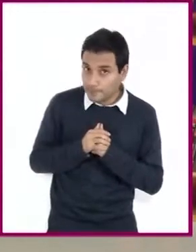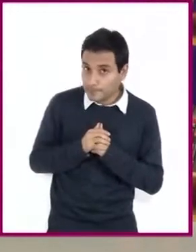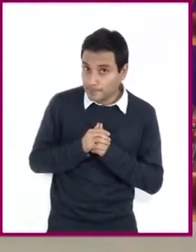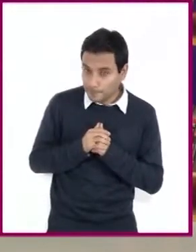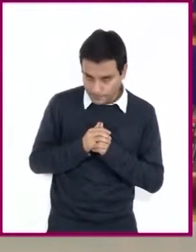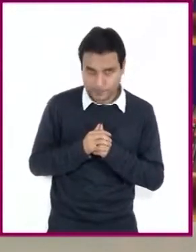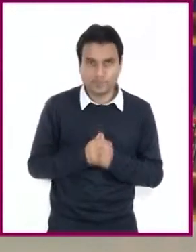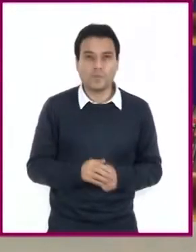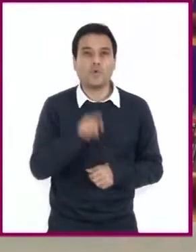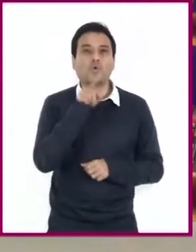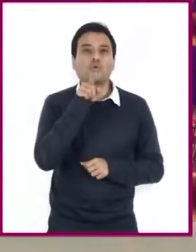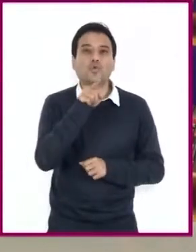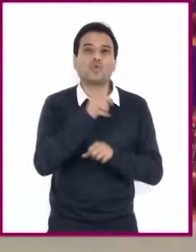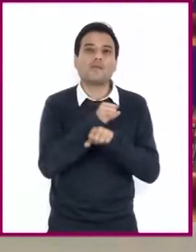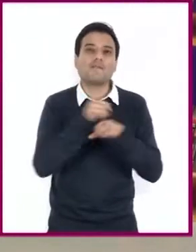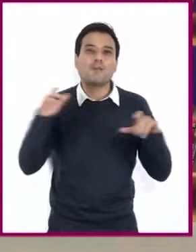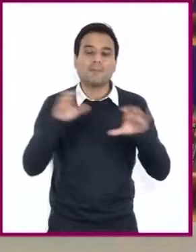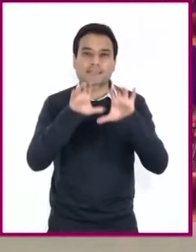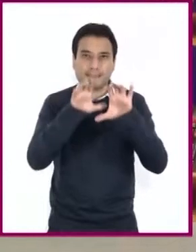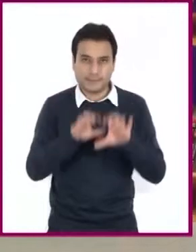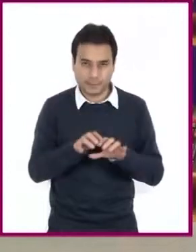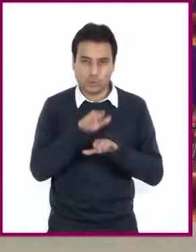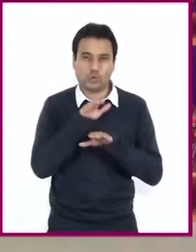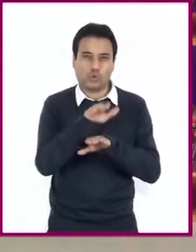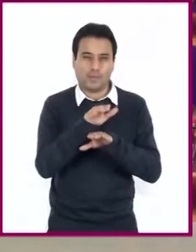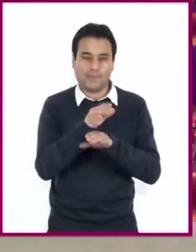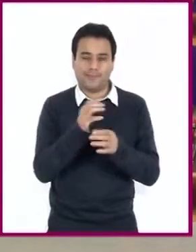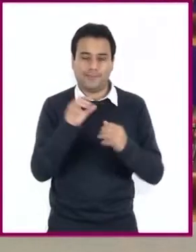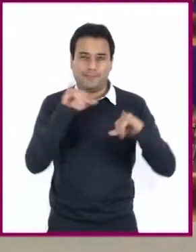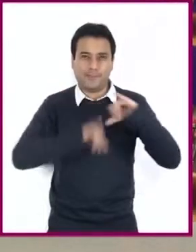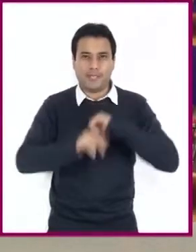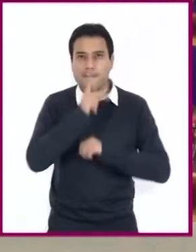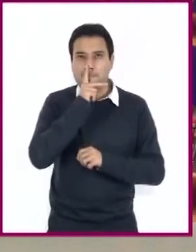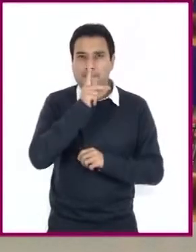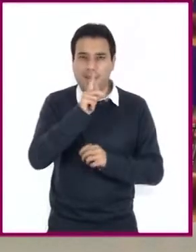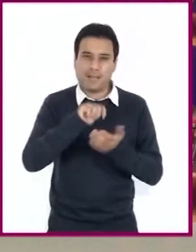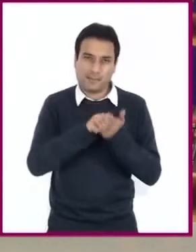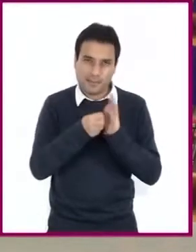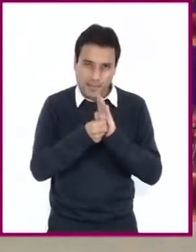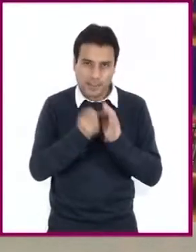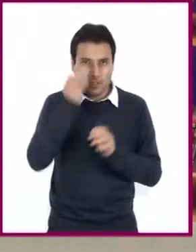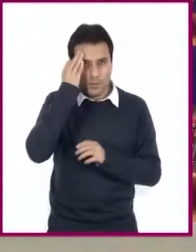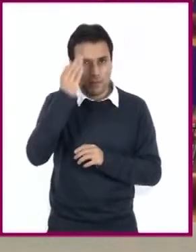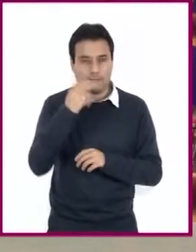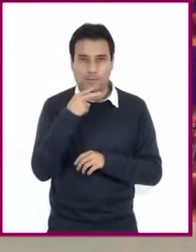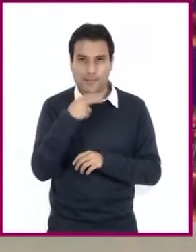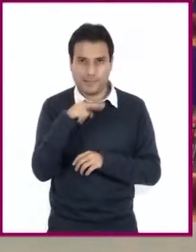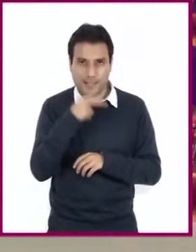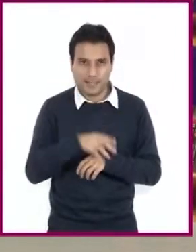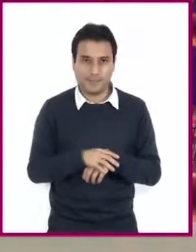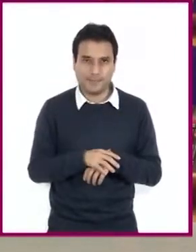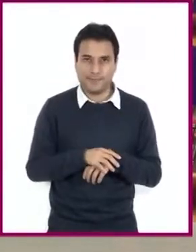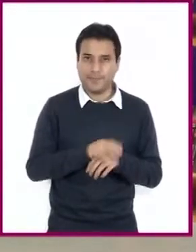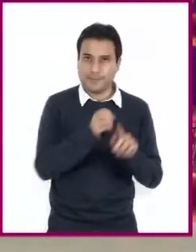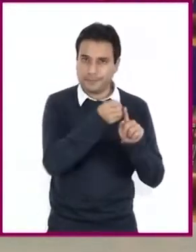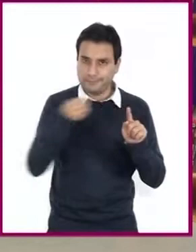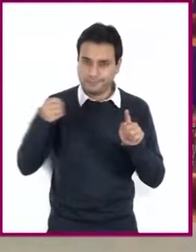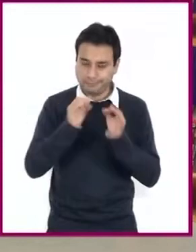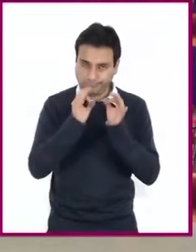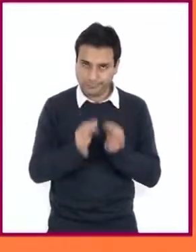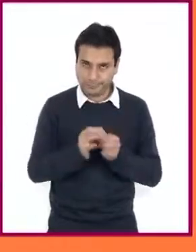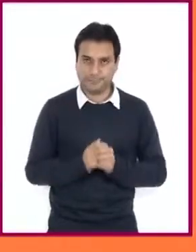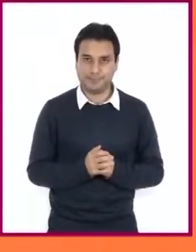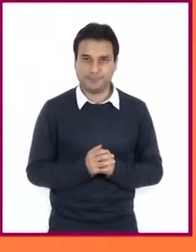científicos utilizando adecuadamente el vocabulario técnico, los tiempos verbales y la concordancia